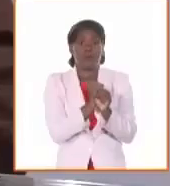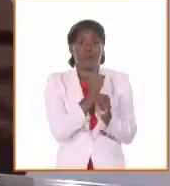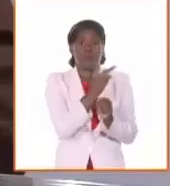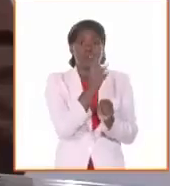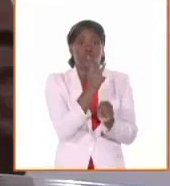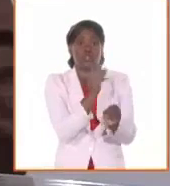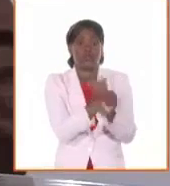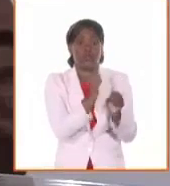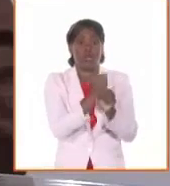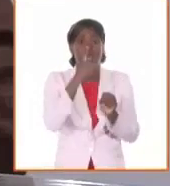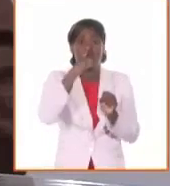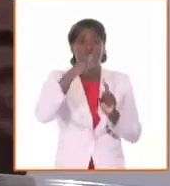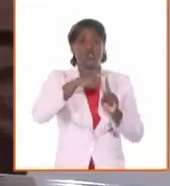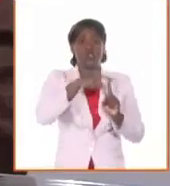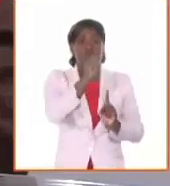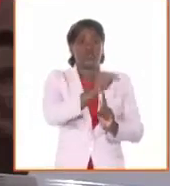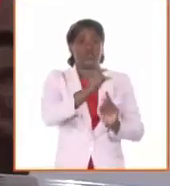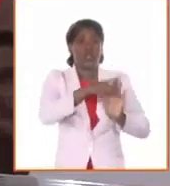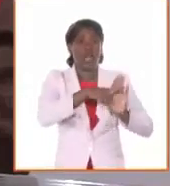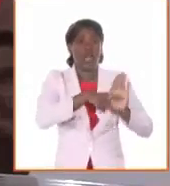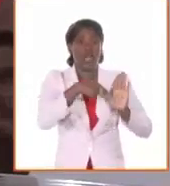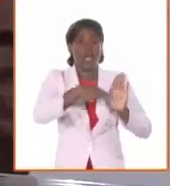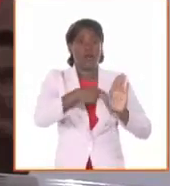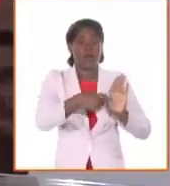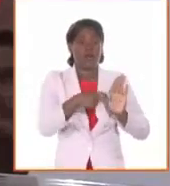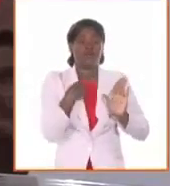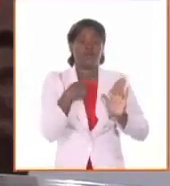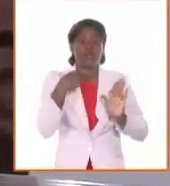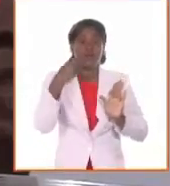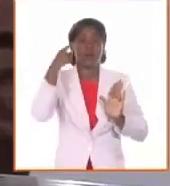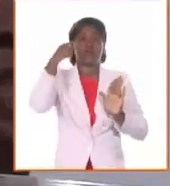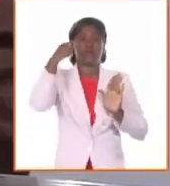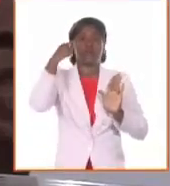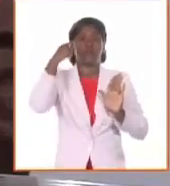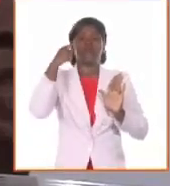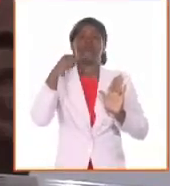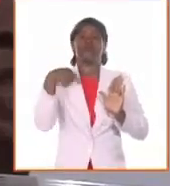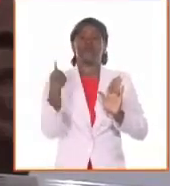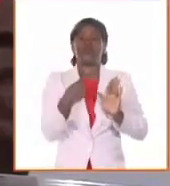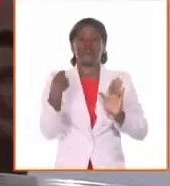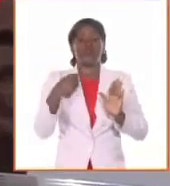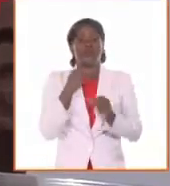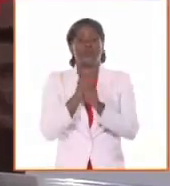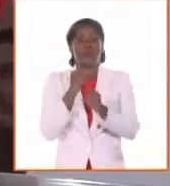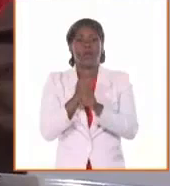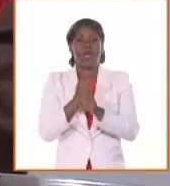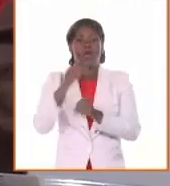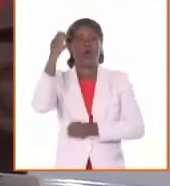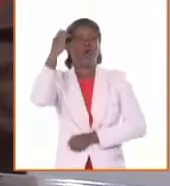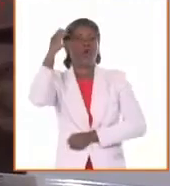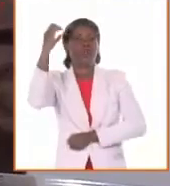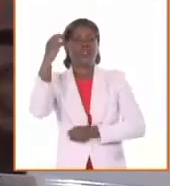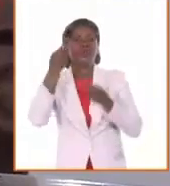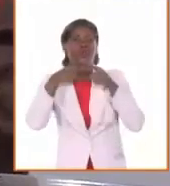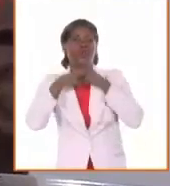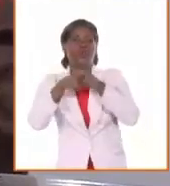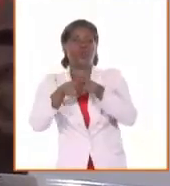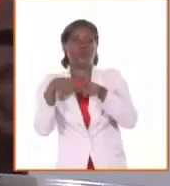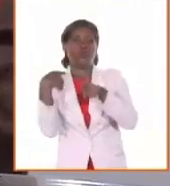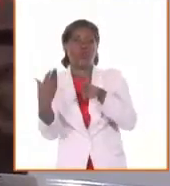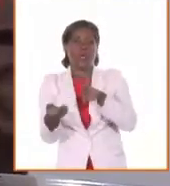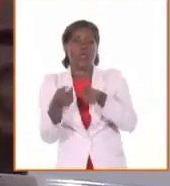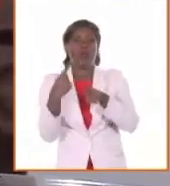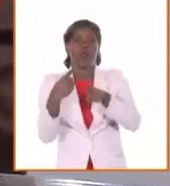es un tema que hay que continuar trabajando el Ministerio de Justicia de Conjunto con los gobiernos provinciales de Conjunto con los consejos